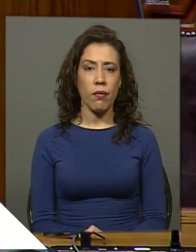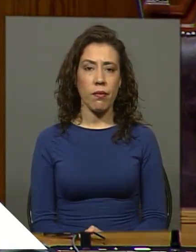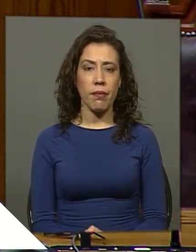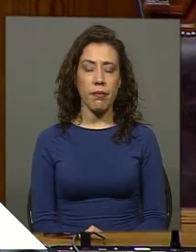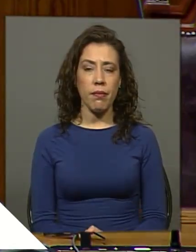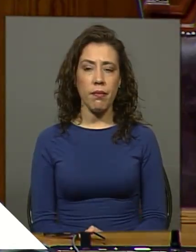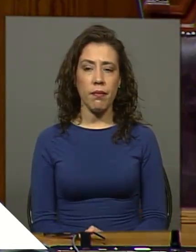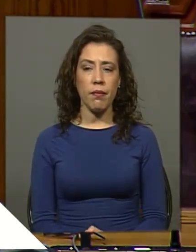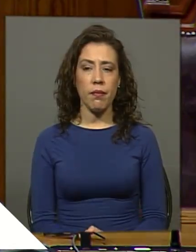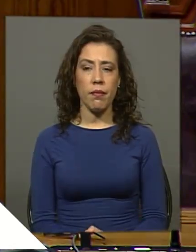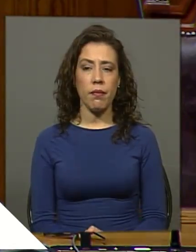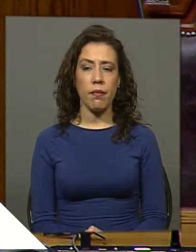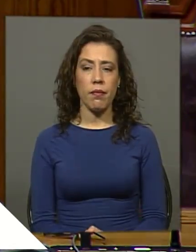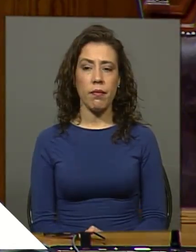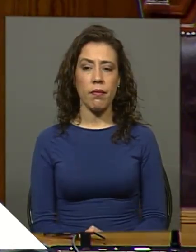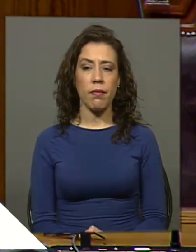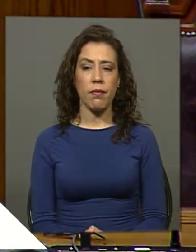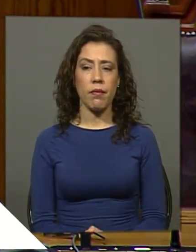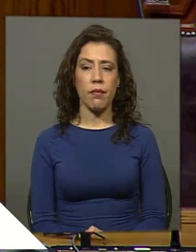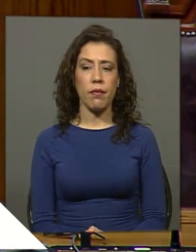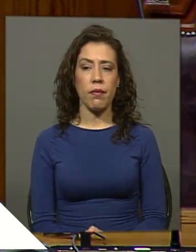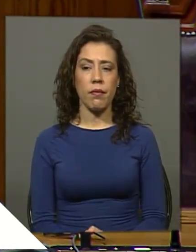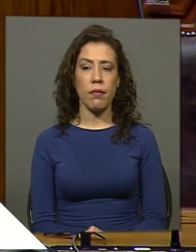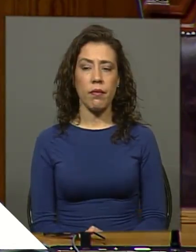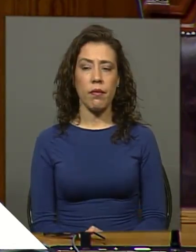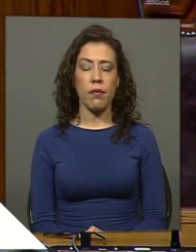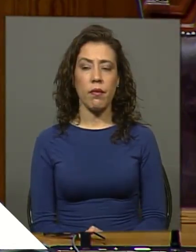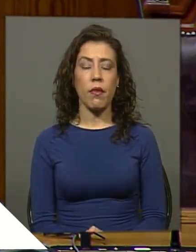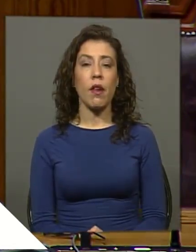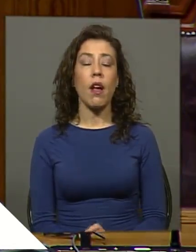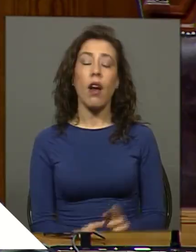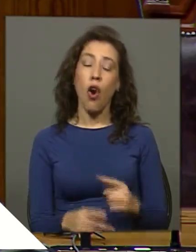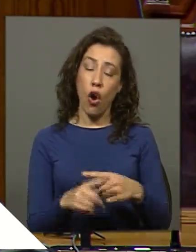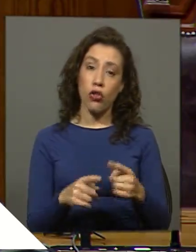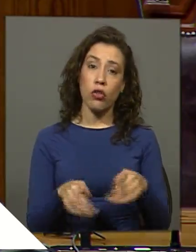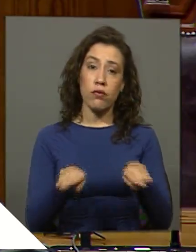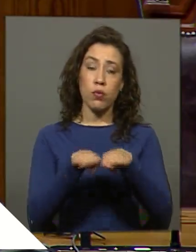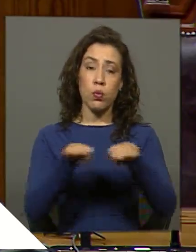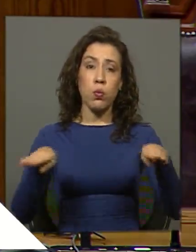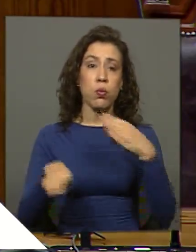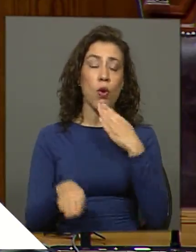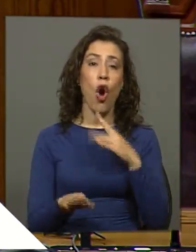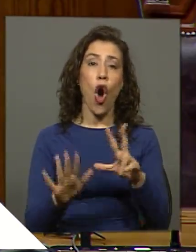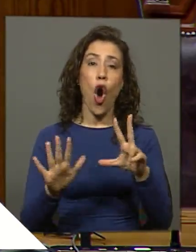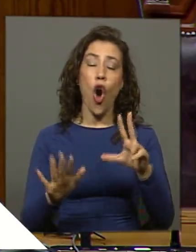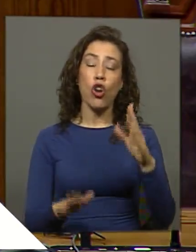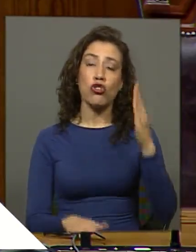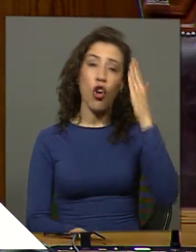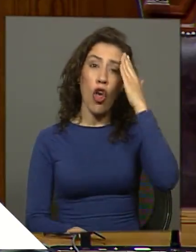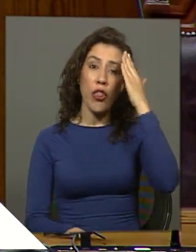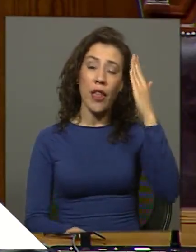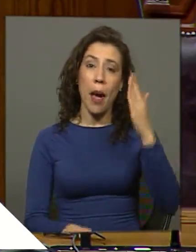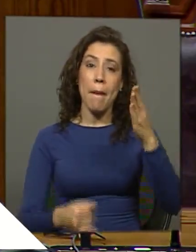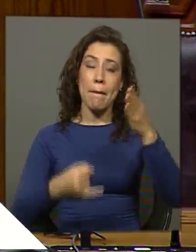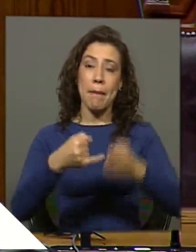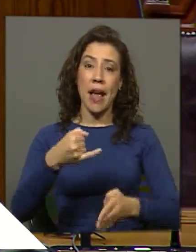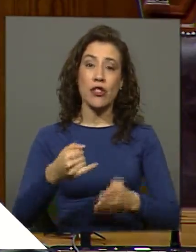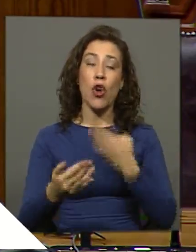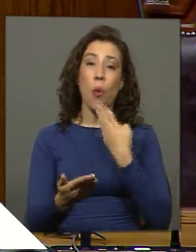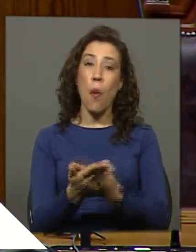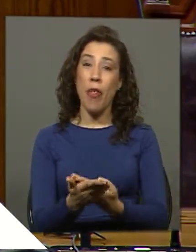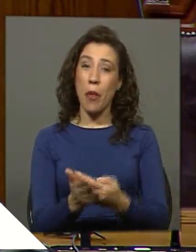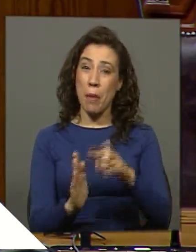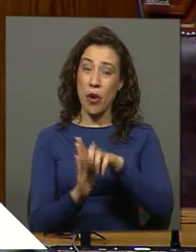lo otro es que se uniforma a ocho días el plazo el proyecto como salió de la cámara